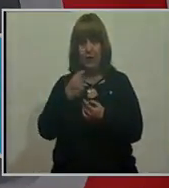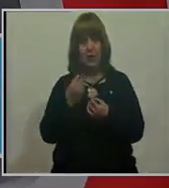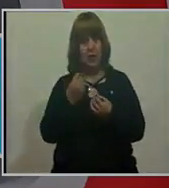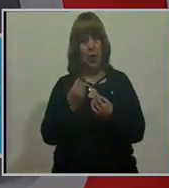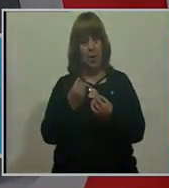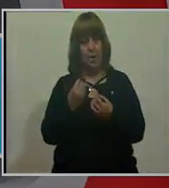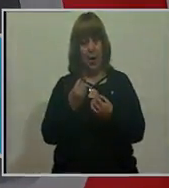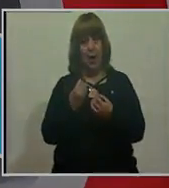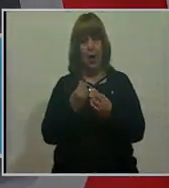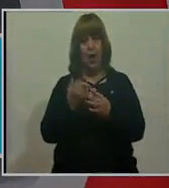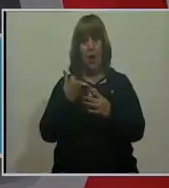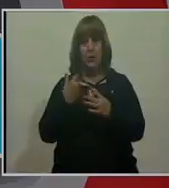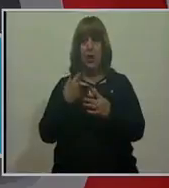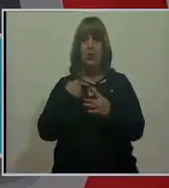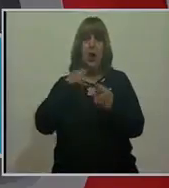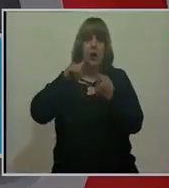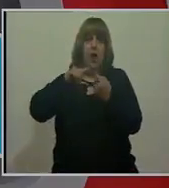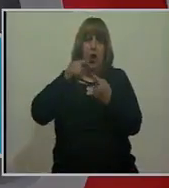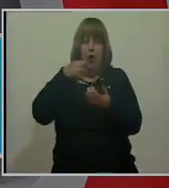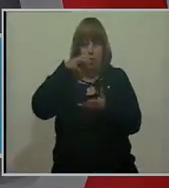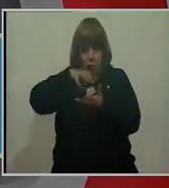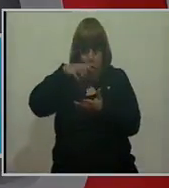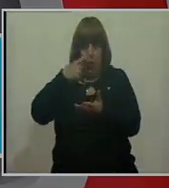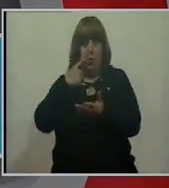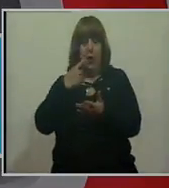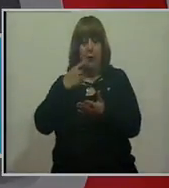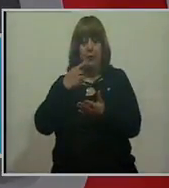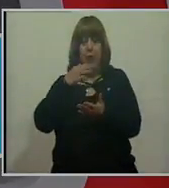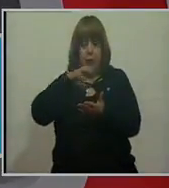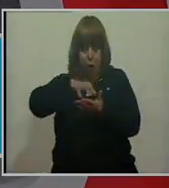kiosco, no les fue muy rentable, entonces deciden vender